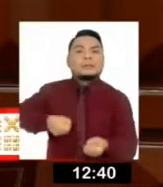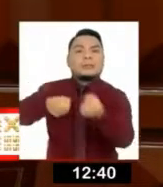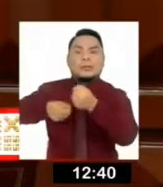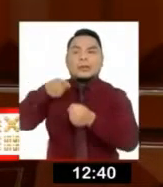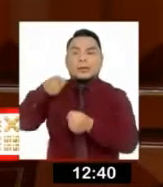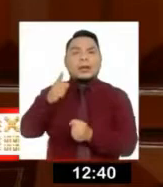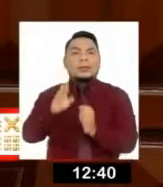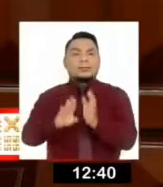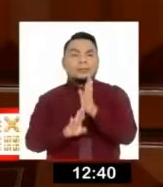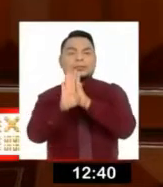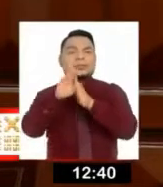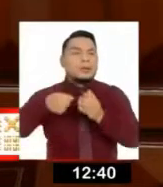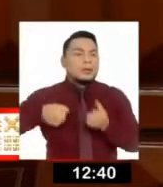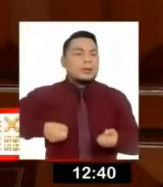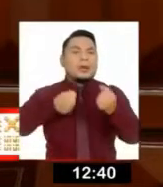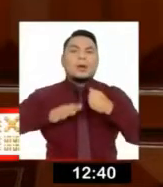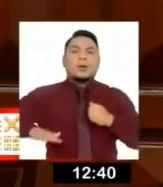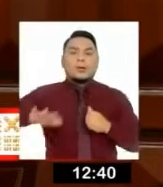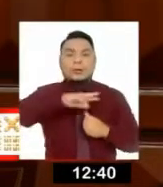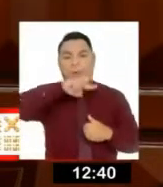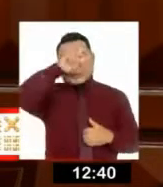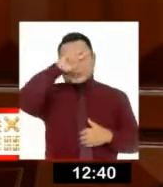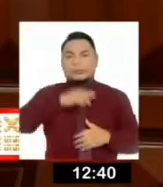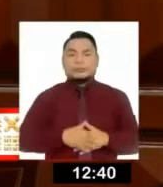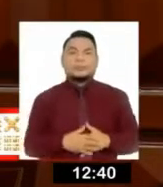motor del desarrollo de la agricultura del país.